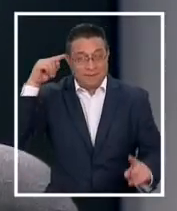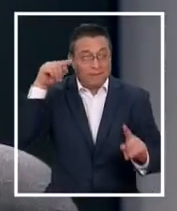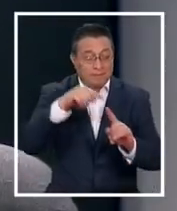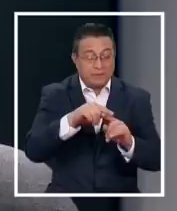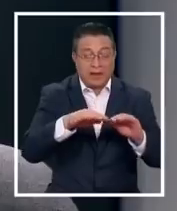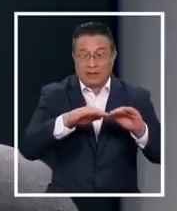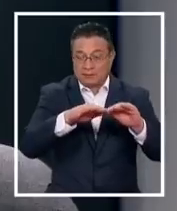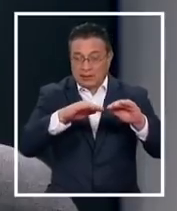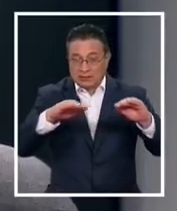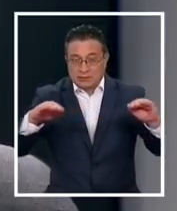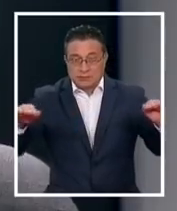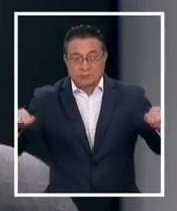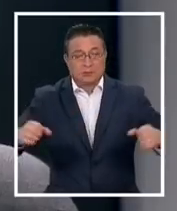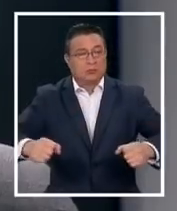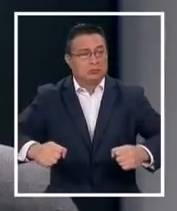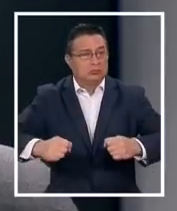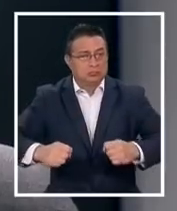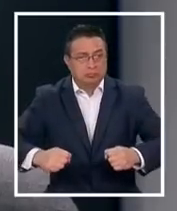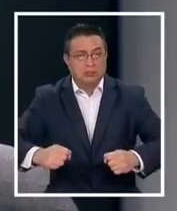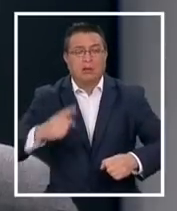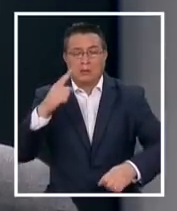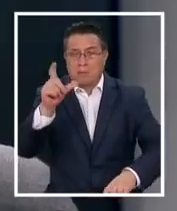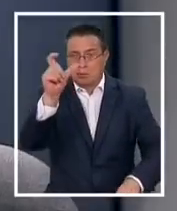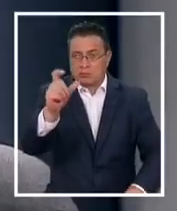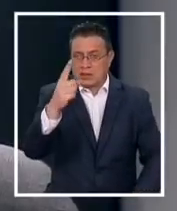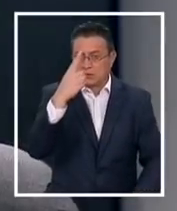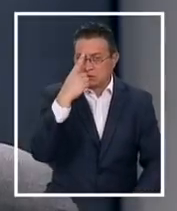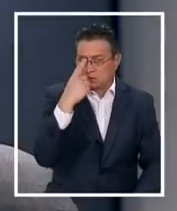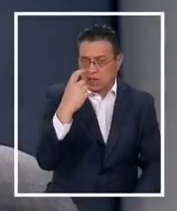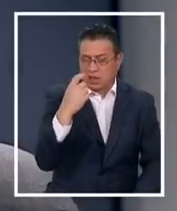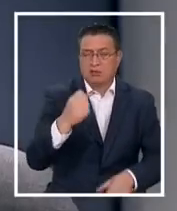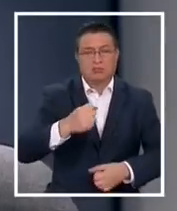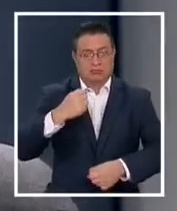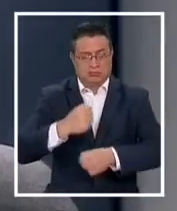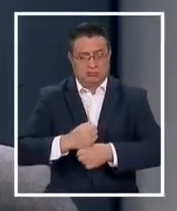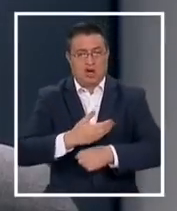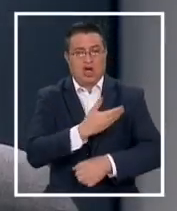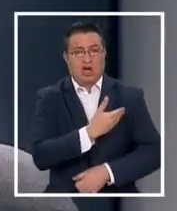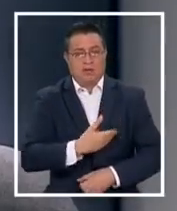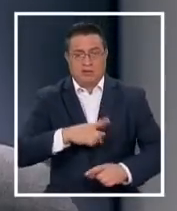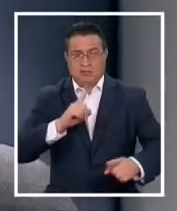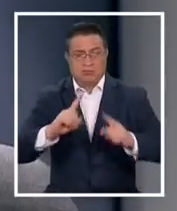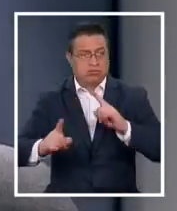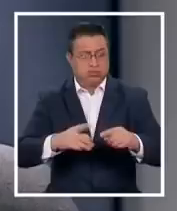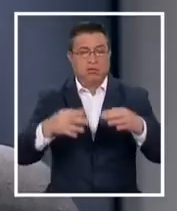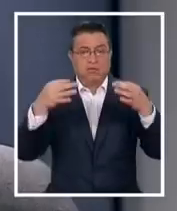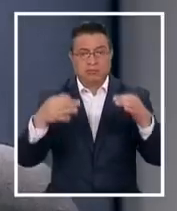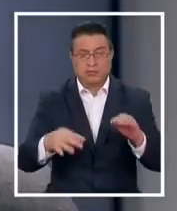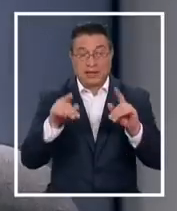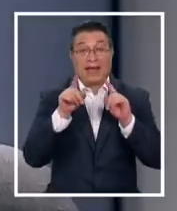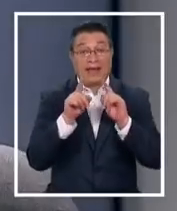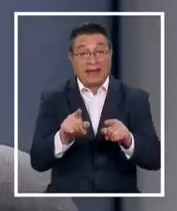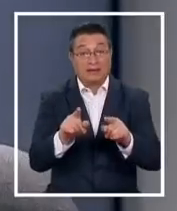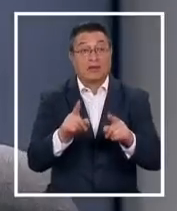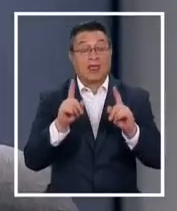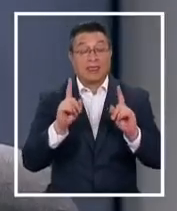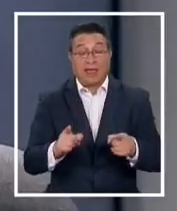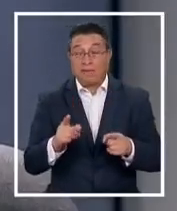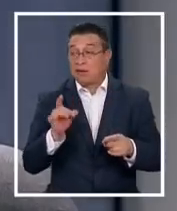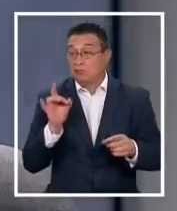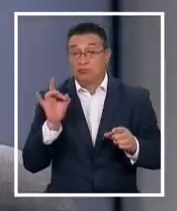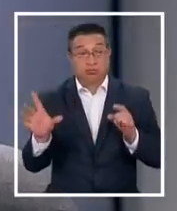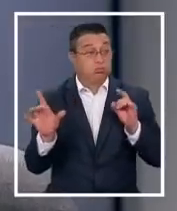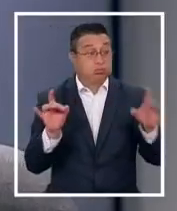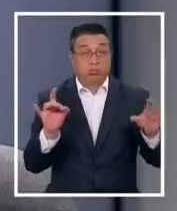es estabilidad, es ver una persona seria que es capaz de conducir un gobierno con medidas concretas. Cuando tú para eso tienes que saltarte toda